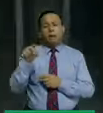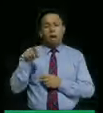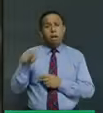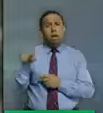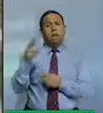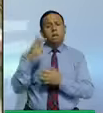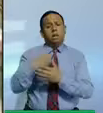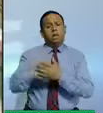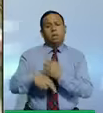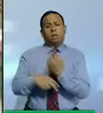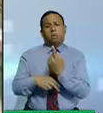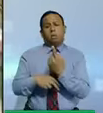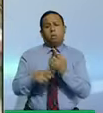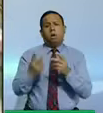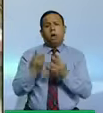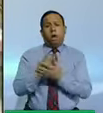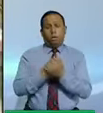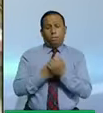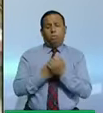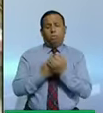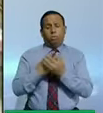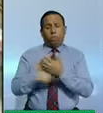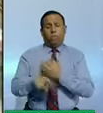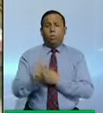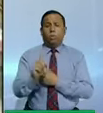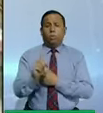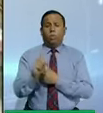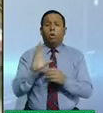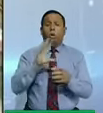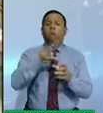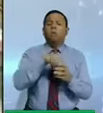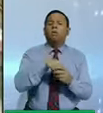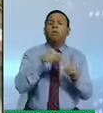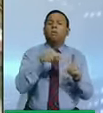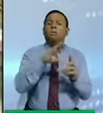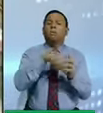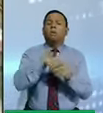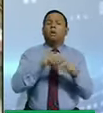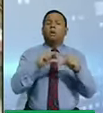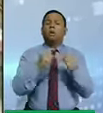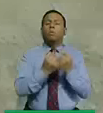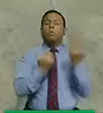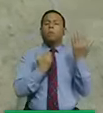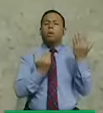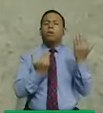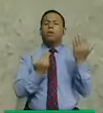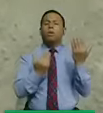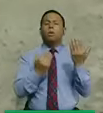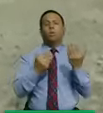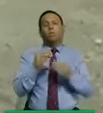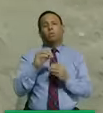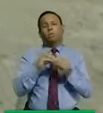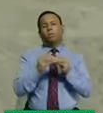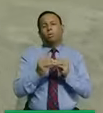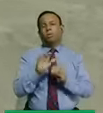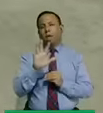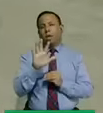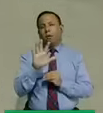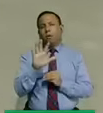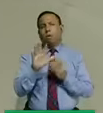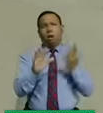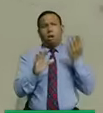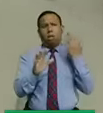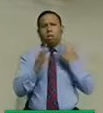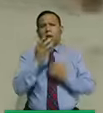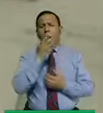hijo. Además, formaba parte del movimiento político Revolución Ciudadana. En agosto del presente